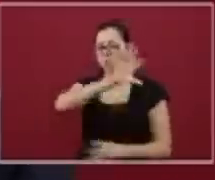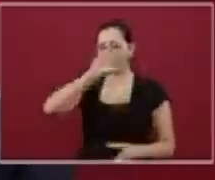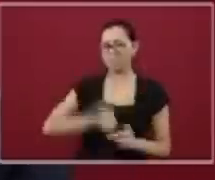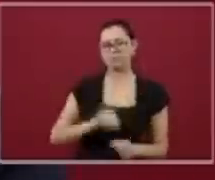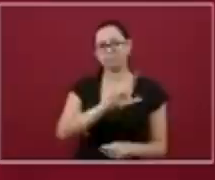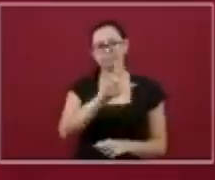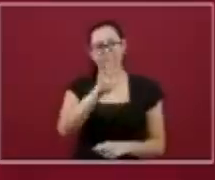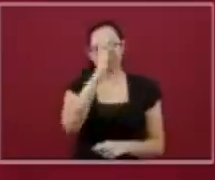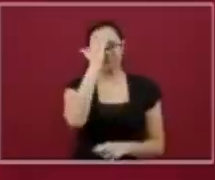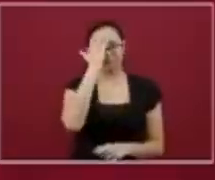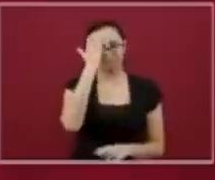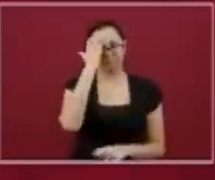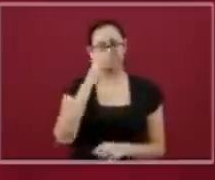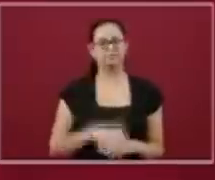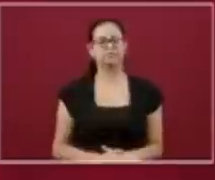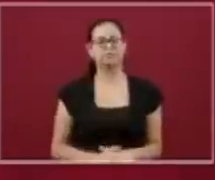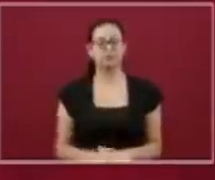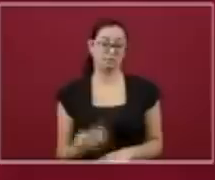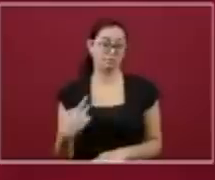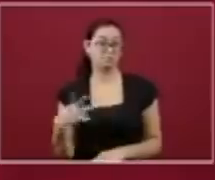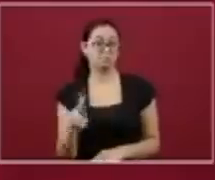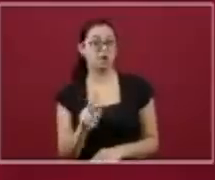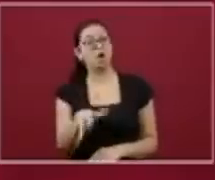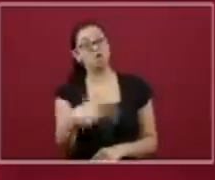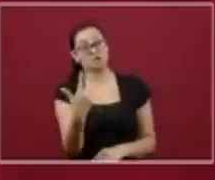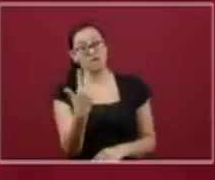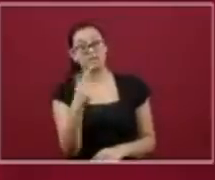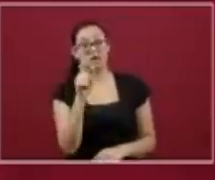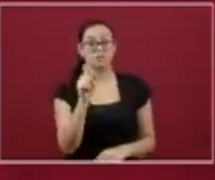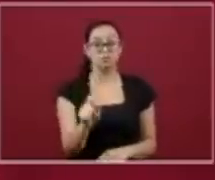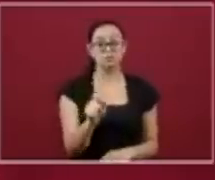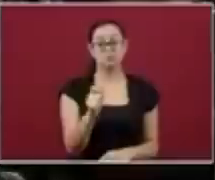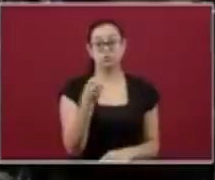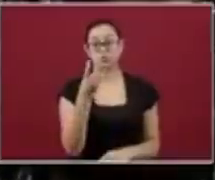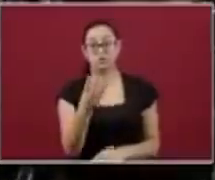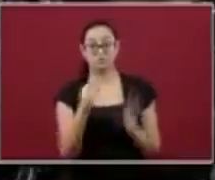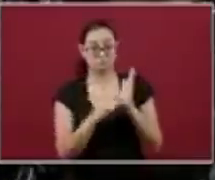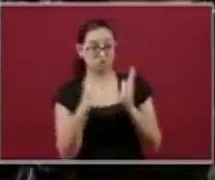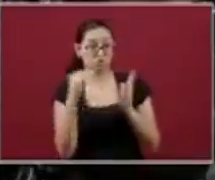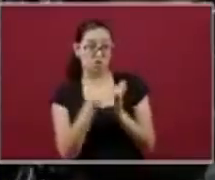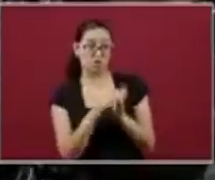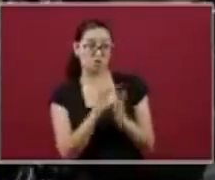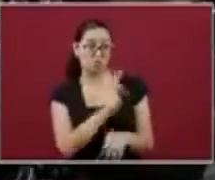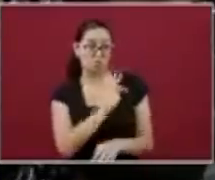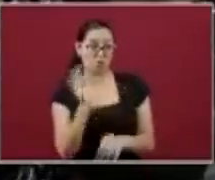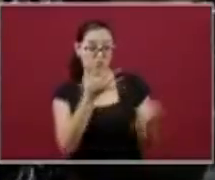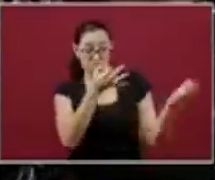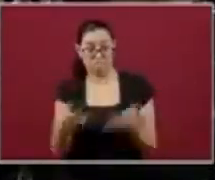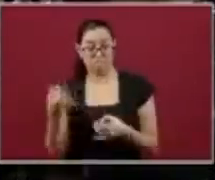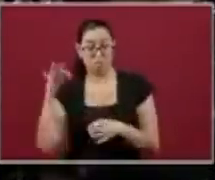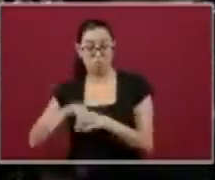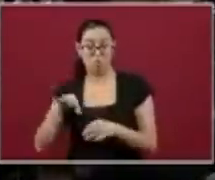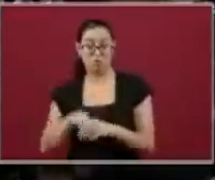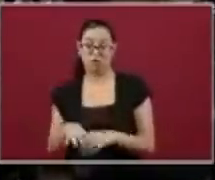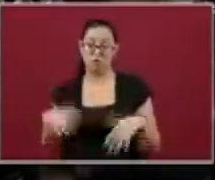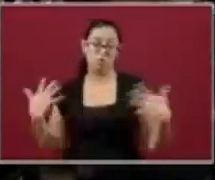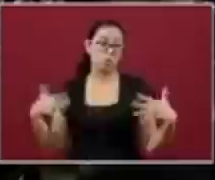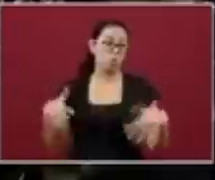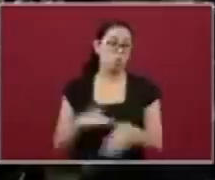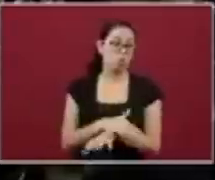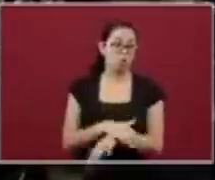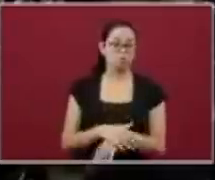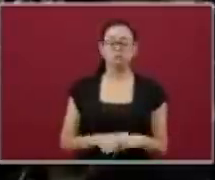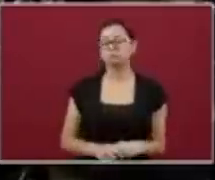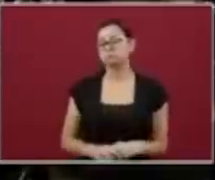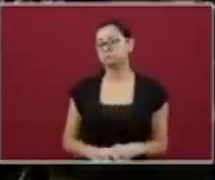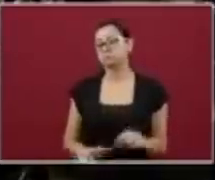Pero sin duda 13.3 millones harían el cambio en unas elecciones. Pues mire, eso le